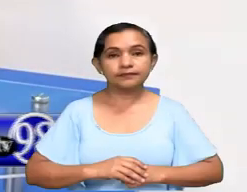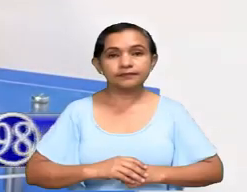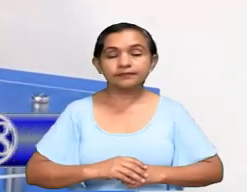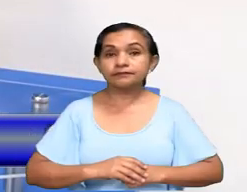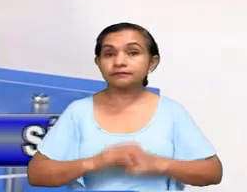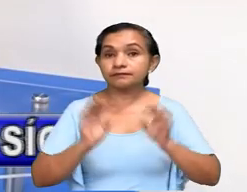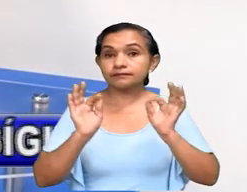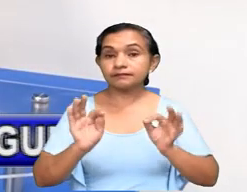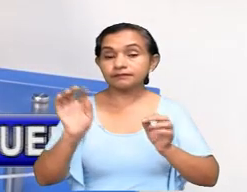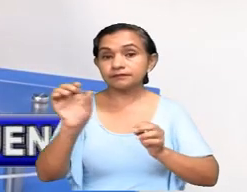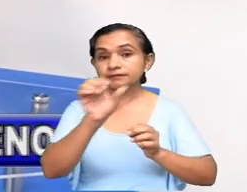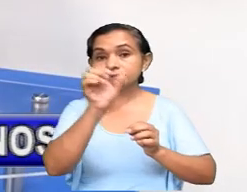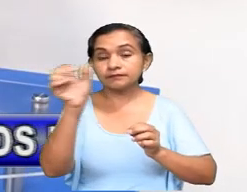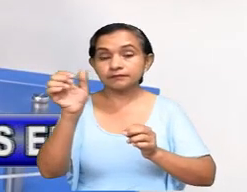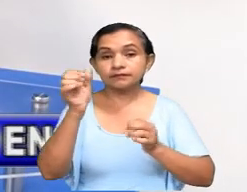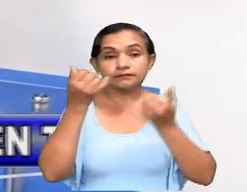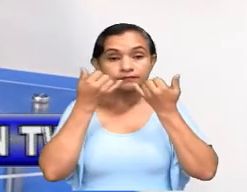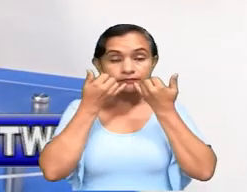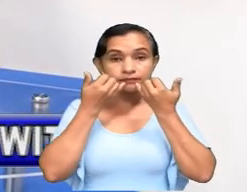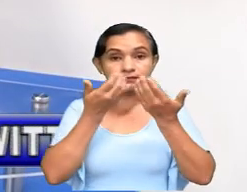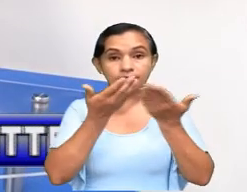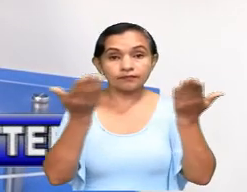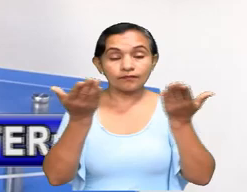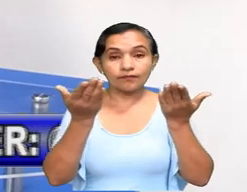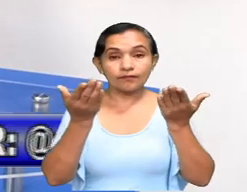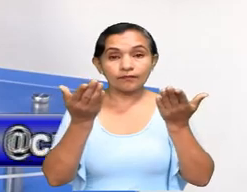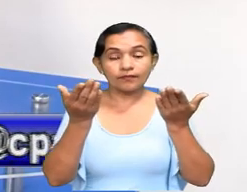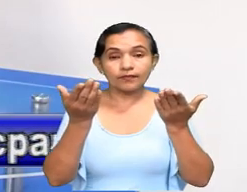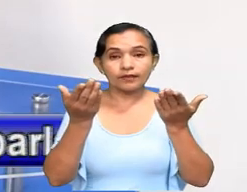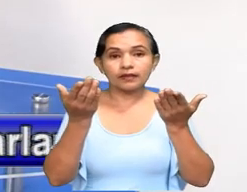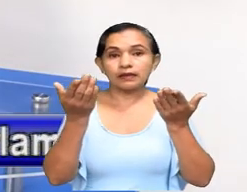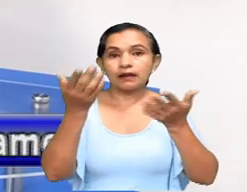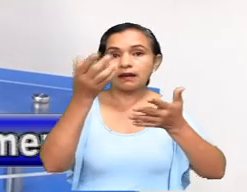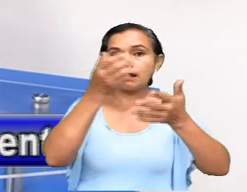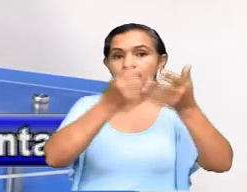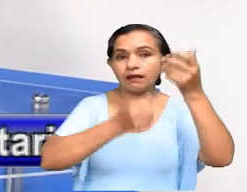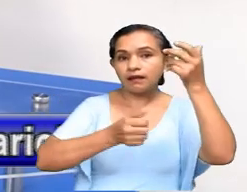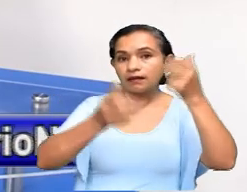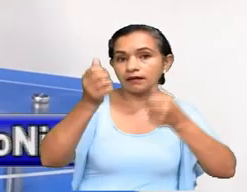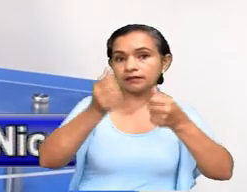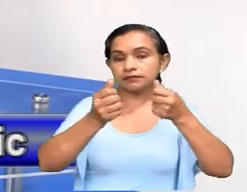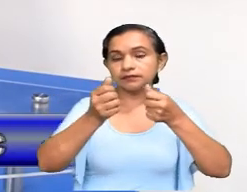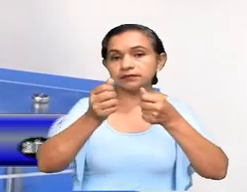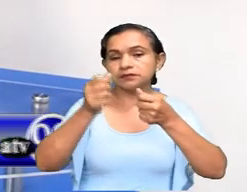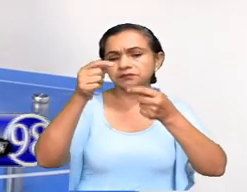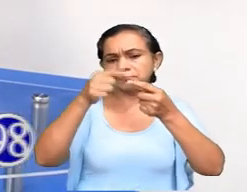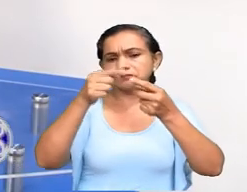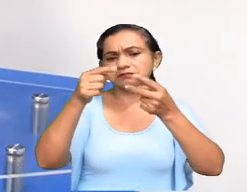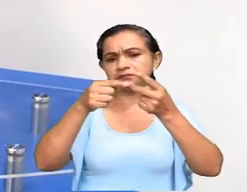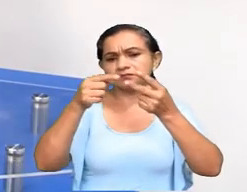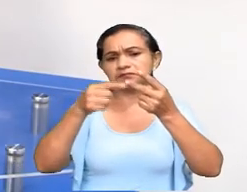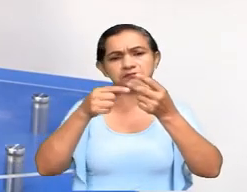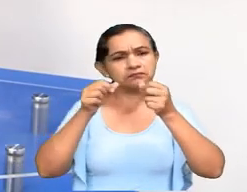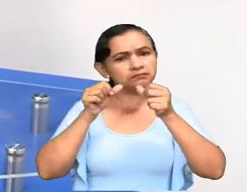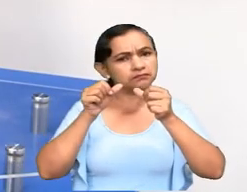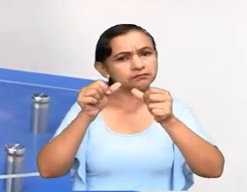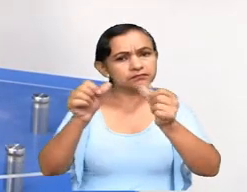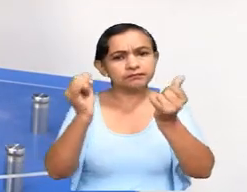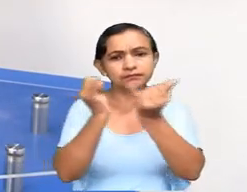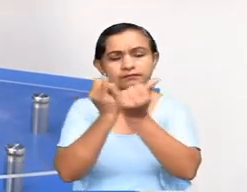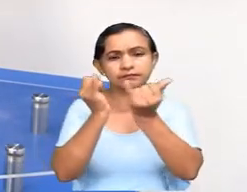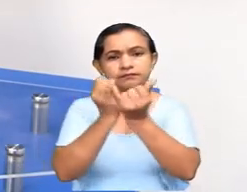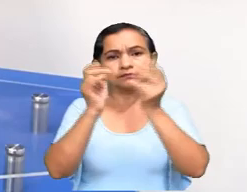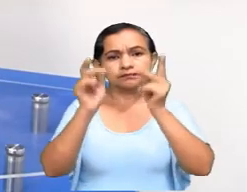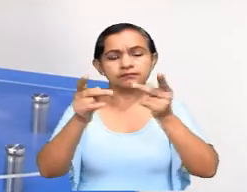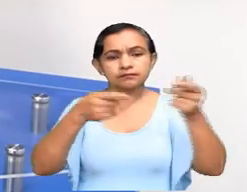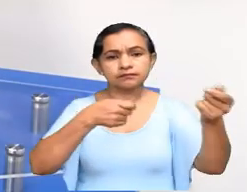Y bien, en otros ámbitos informativos, los precios de los lácteos se mantienen por tercera semana consecutiva. Así lo aseguran